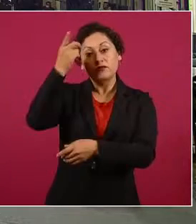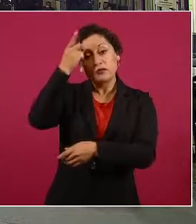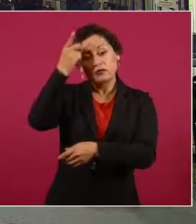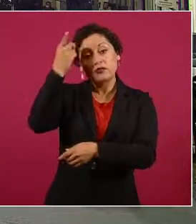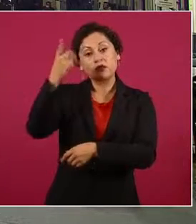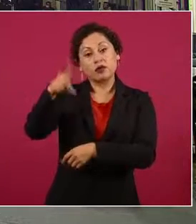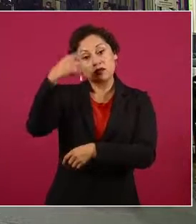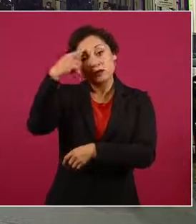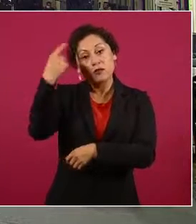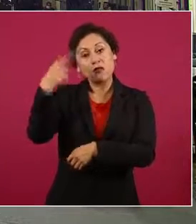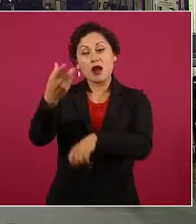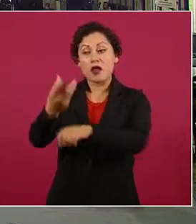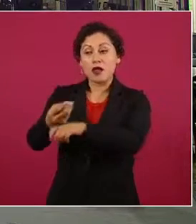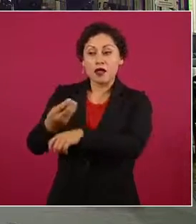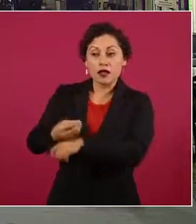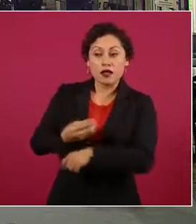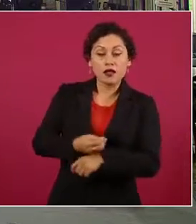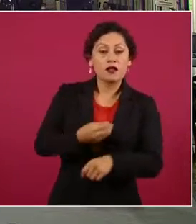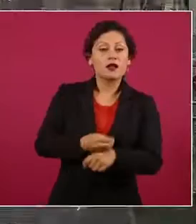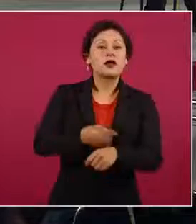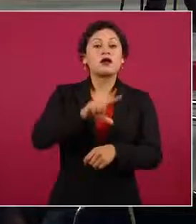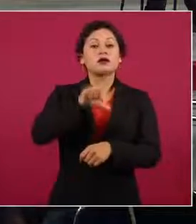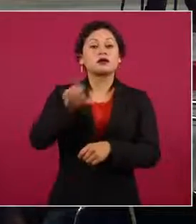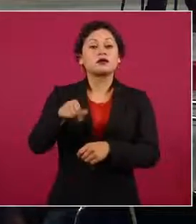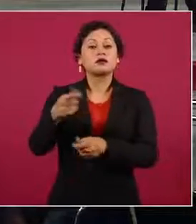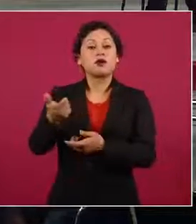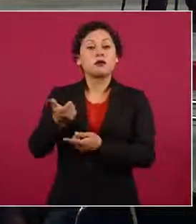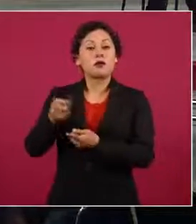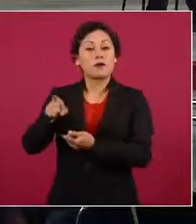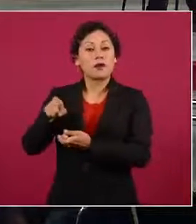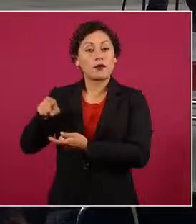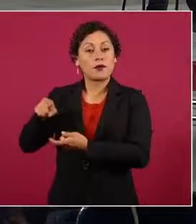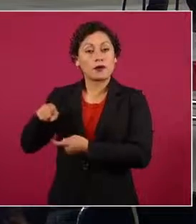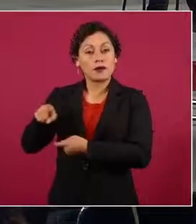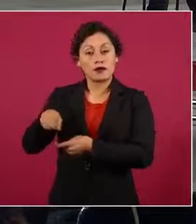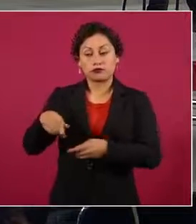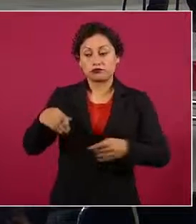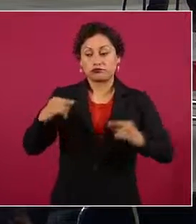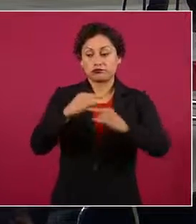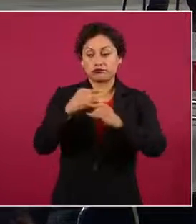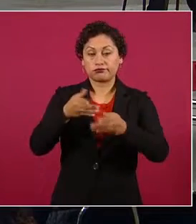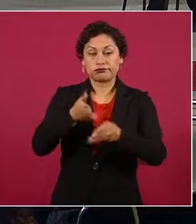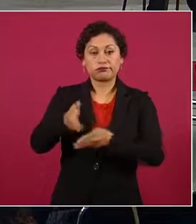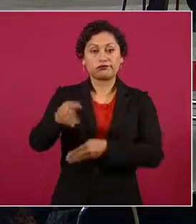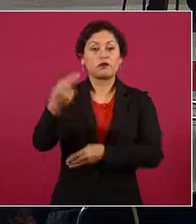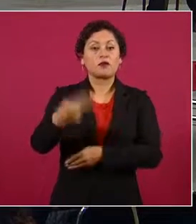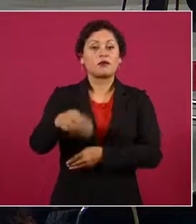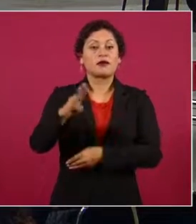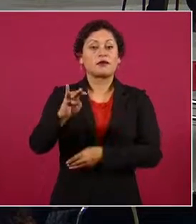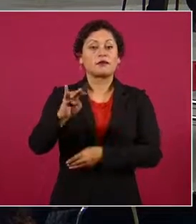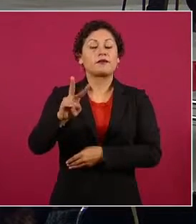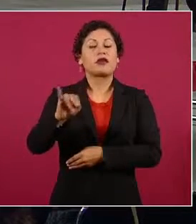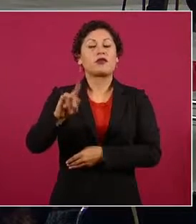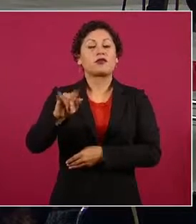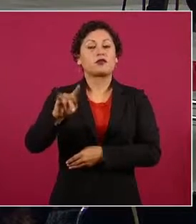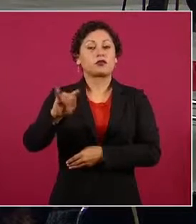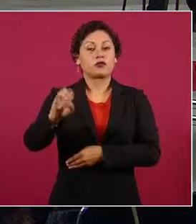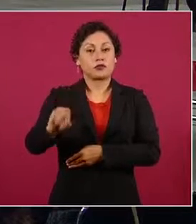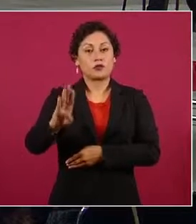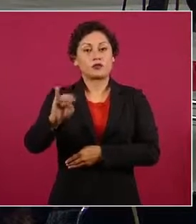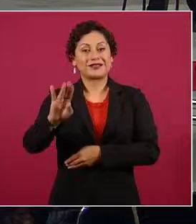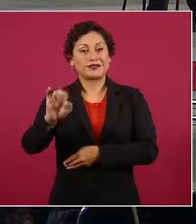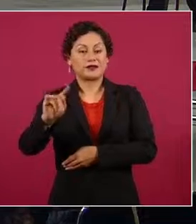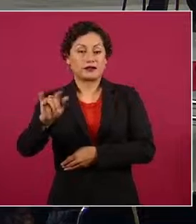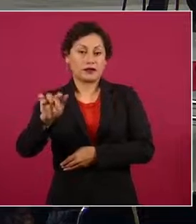para la mal dada construcción, operación, explotación, conservación y mantenimiento del viaducto bicentenario. Dicho convenio, del cual tengo en mi